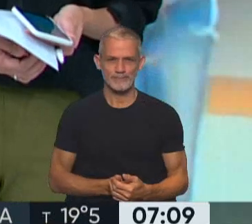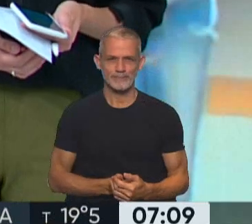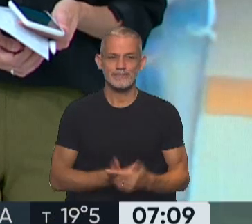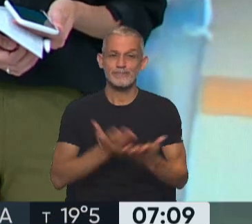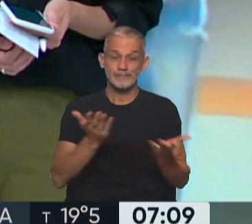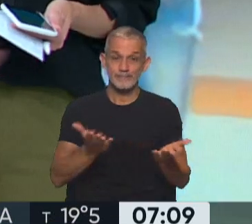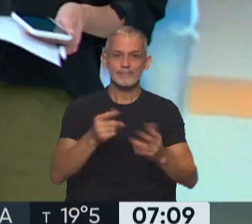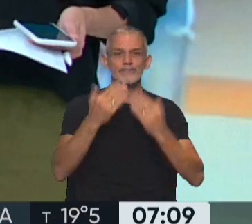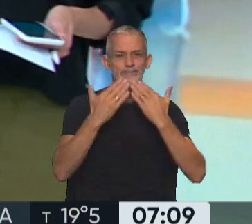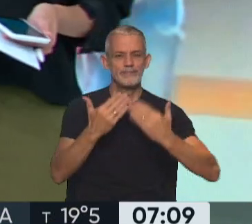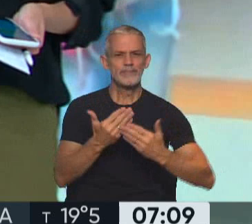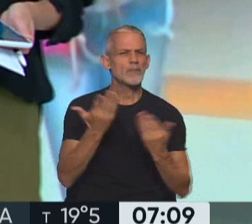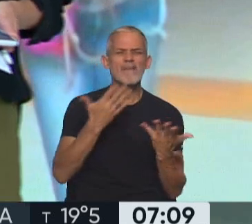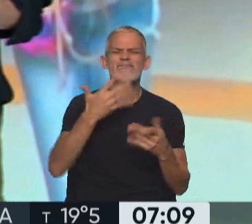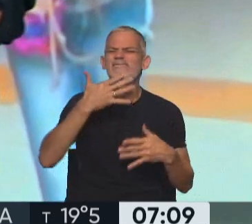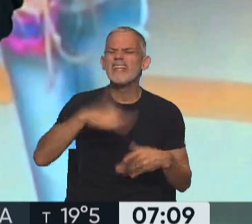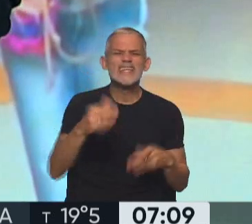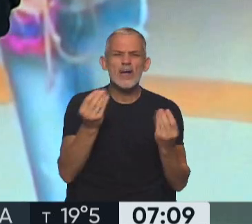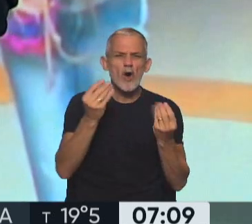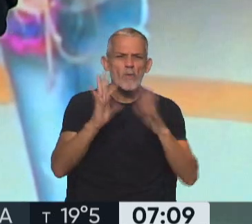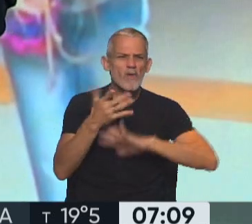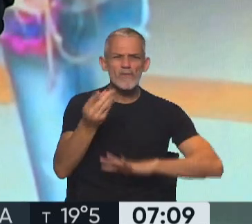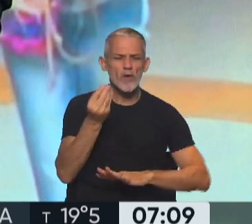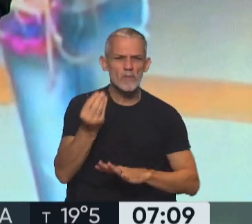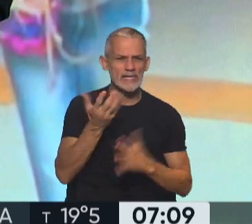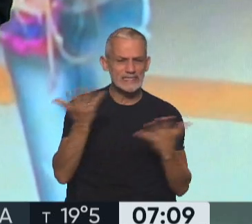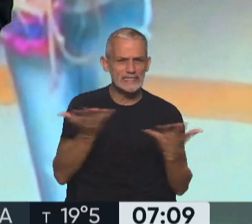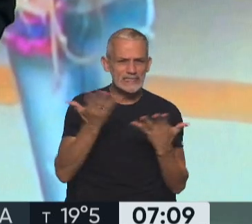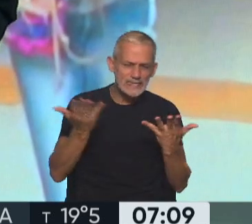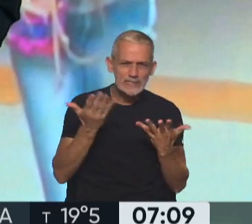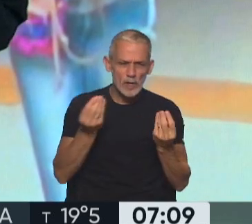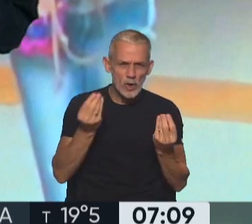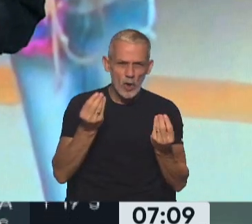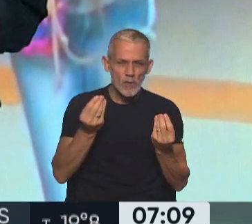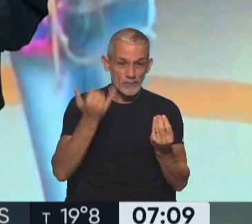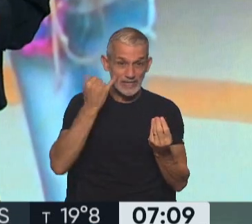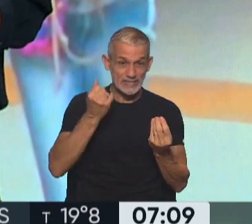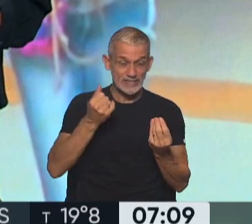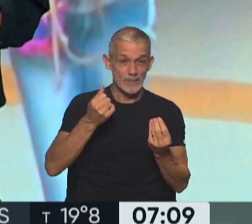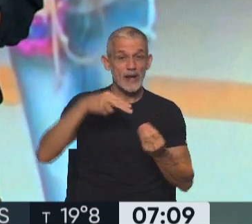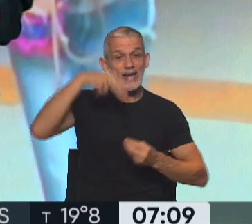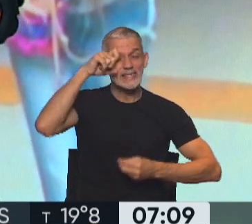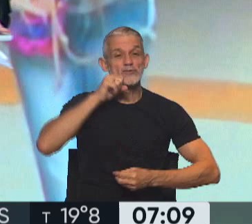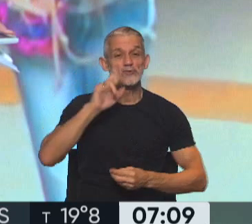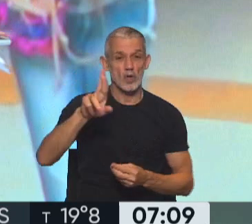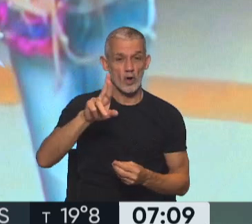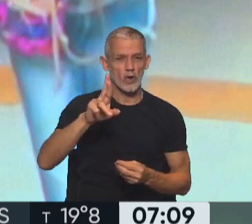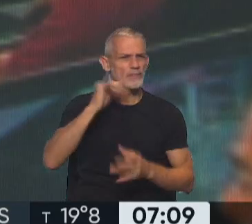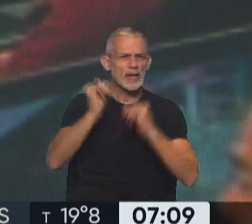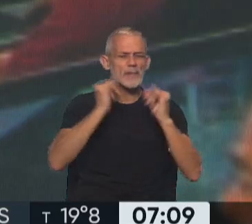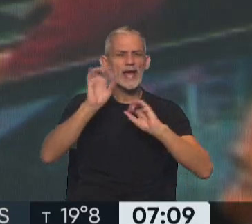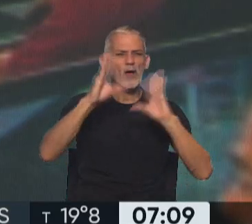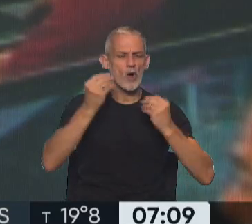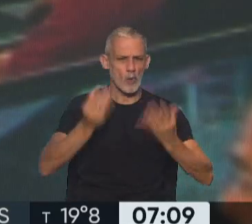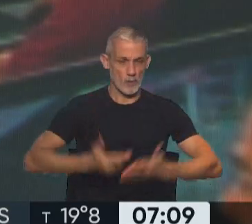Muchísimas gracias, Laura. Y para tratar de entender un poquito más de qué se trata y cómo sigue todo esto, ya estamos con Néstor Espósito. A ver, ¿cómo lo explicarías, Néstor?